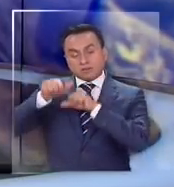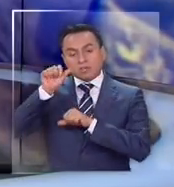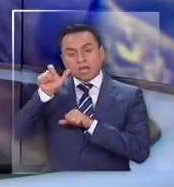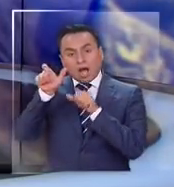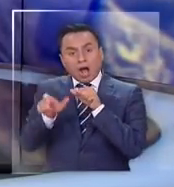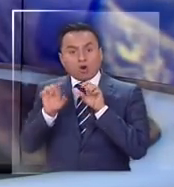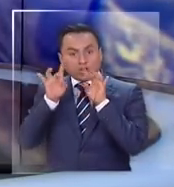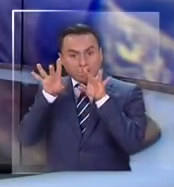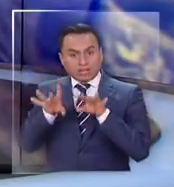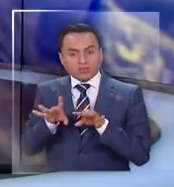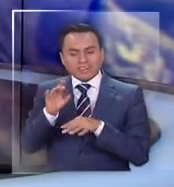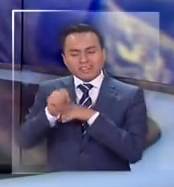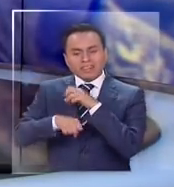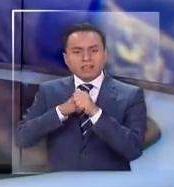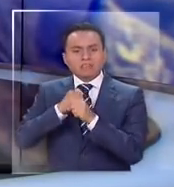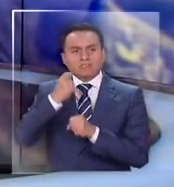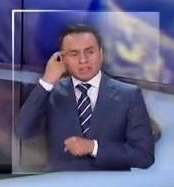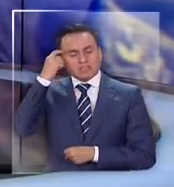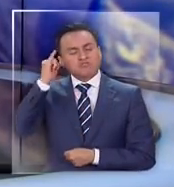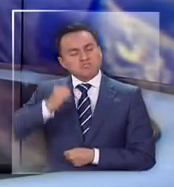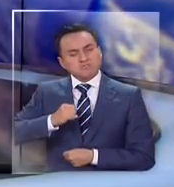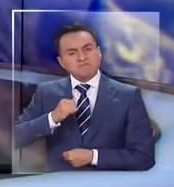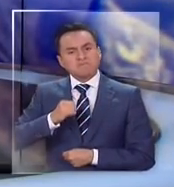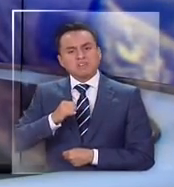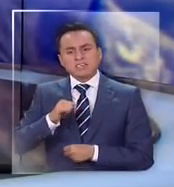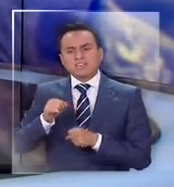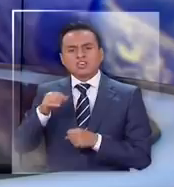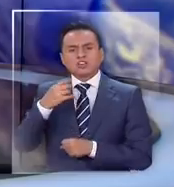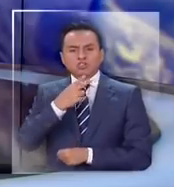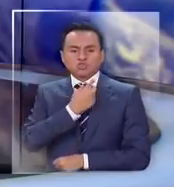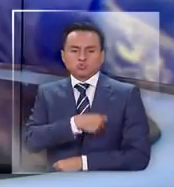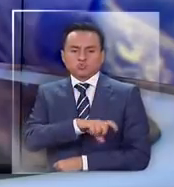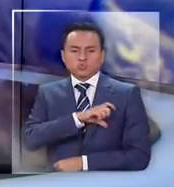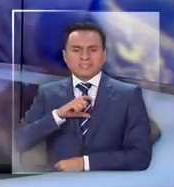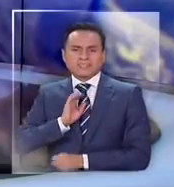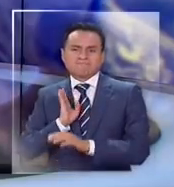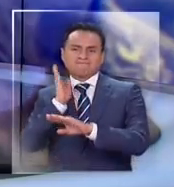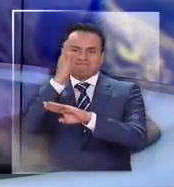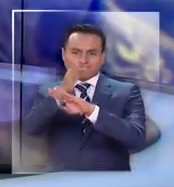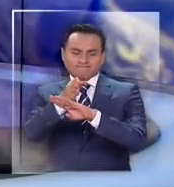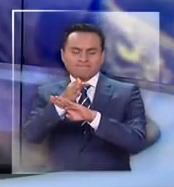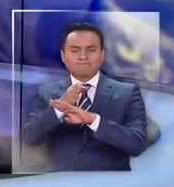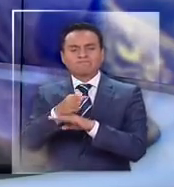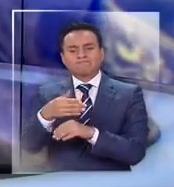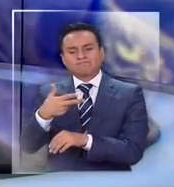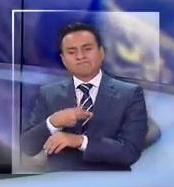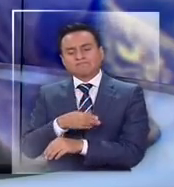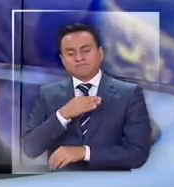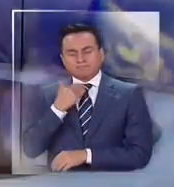australiano de esa edad cree que sí y viajará a Suiza para acceder a la eutanasia.